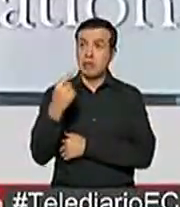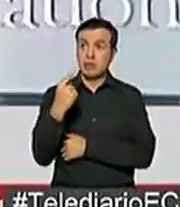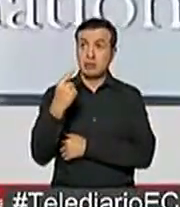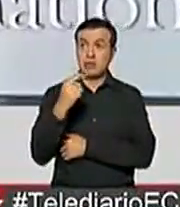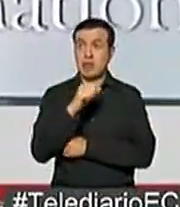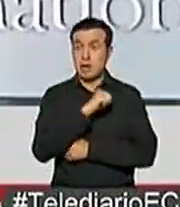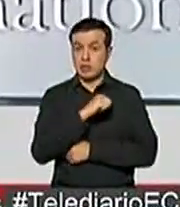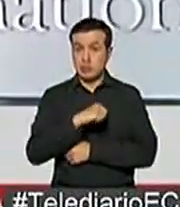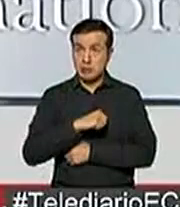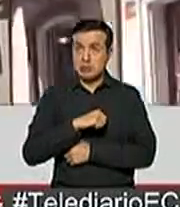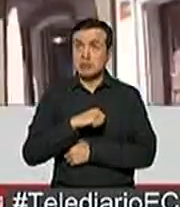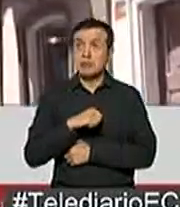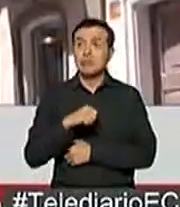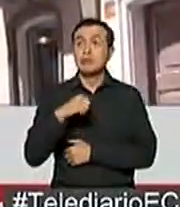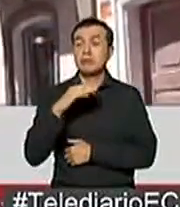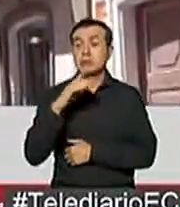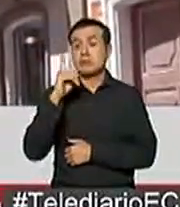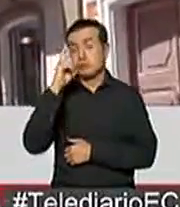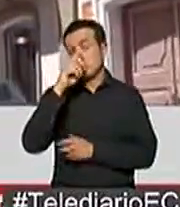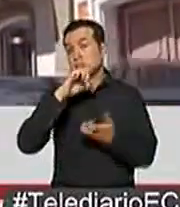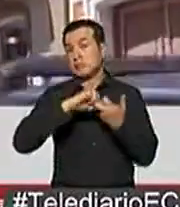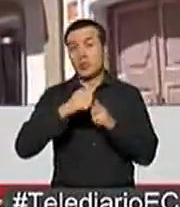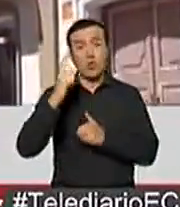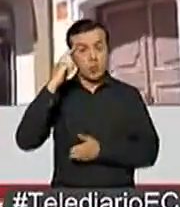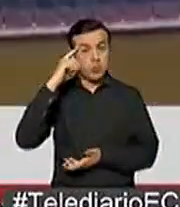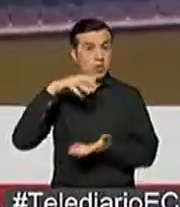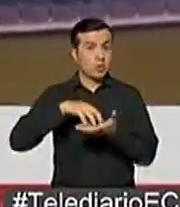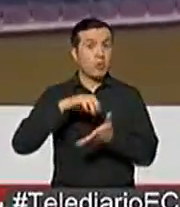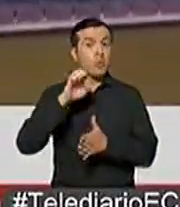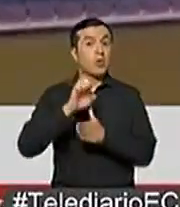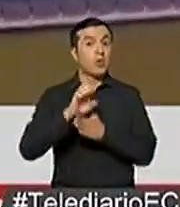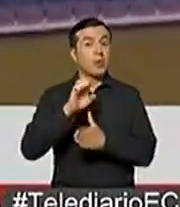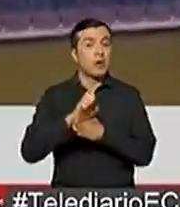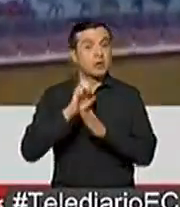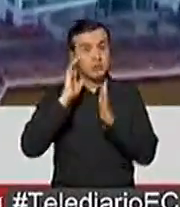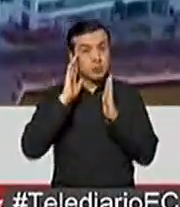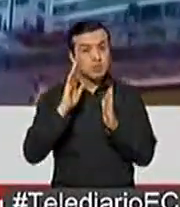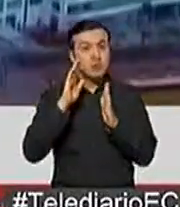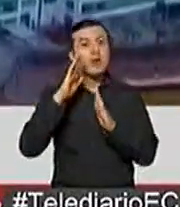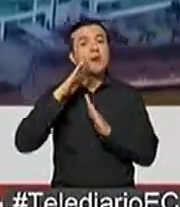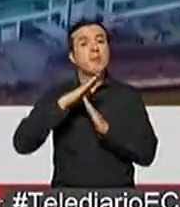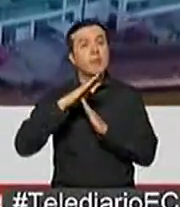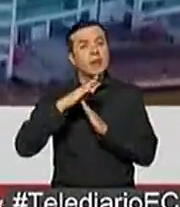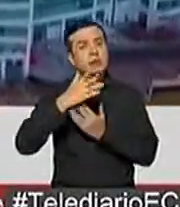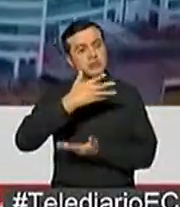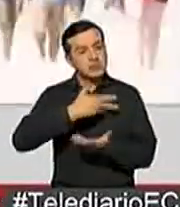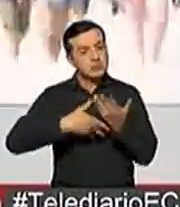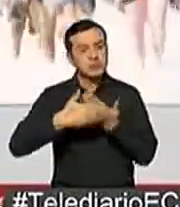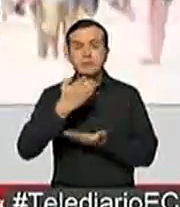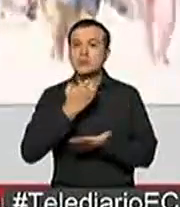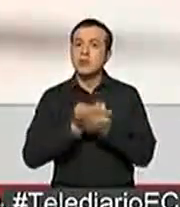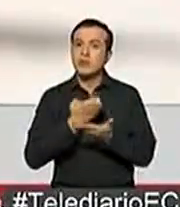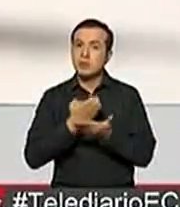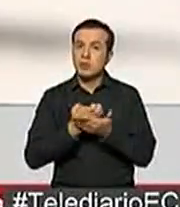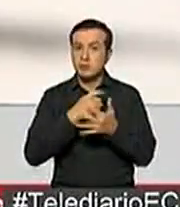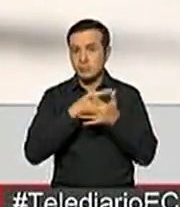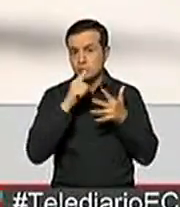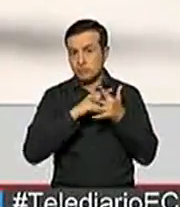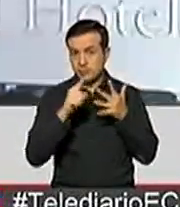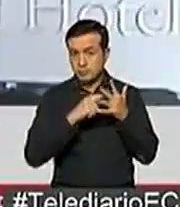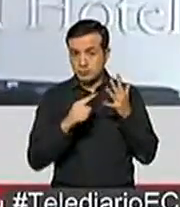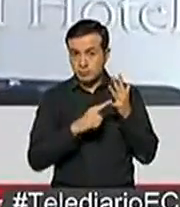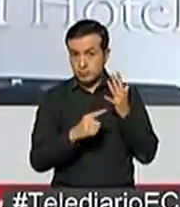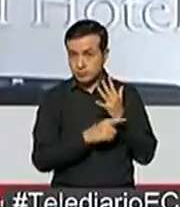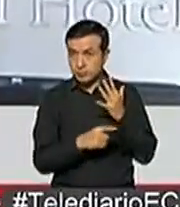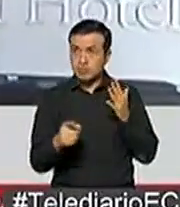actitudes dejan de lado los esfuerzos que el gobierno nacional ejecuta para recuperarla y dinamizar la economía en varios sectores